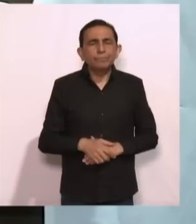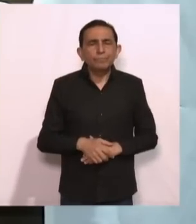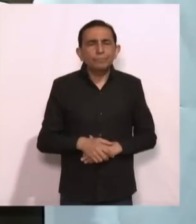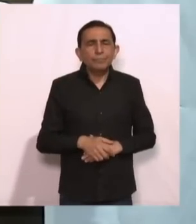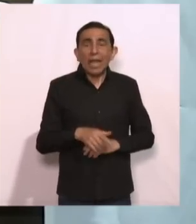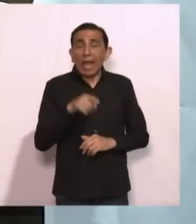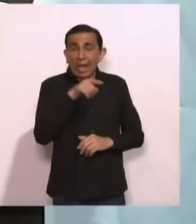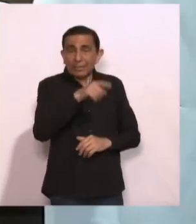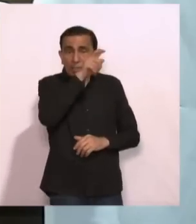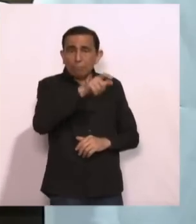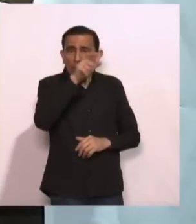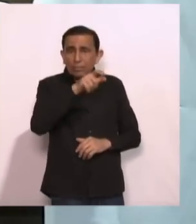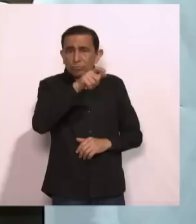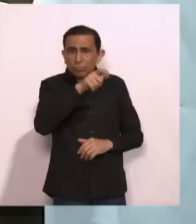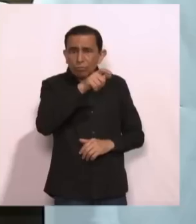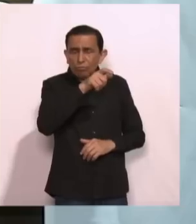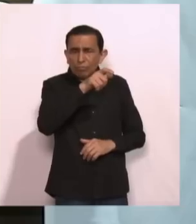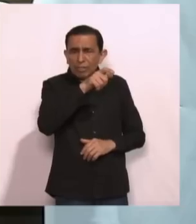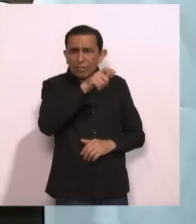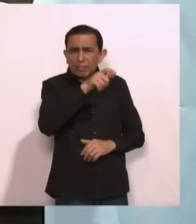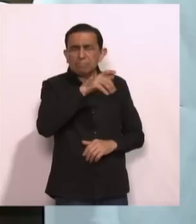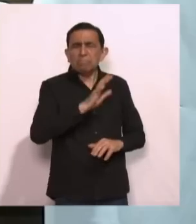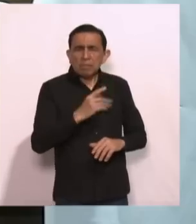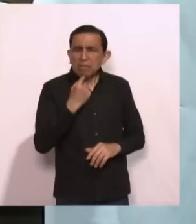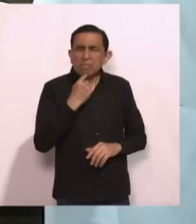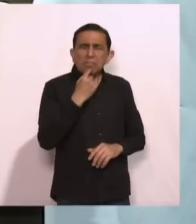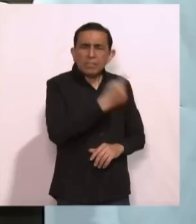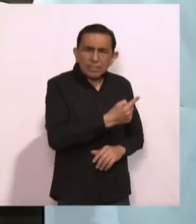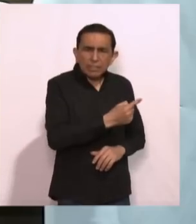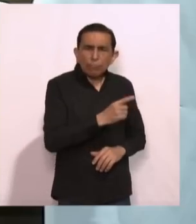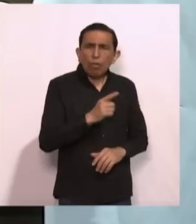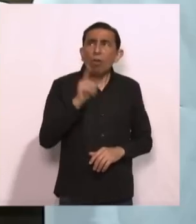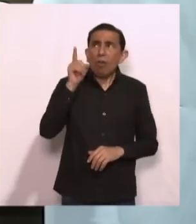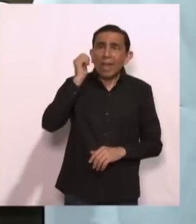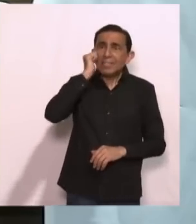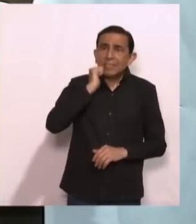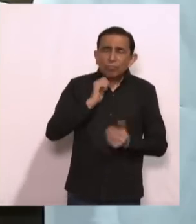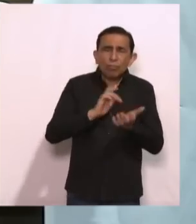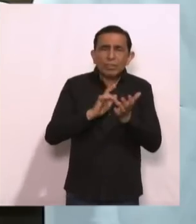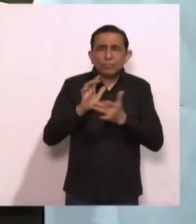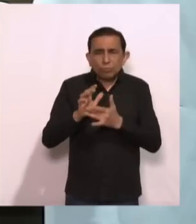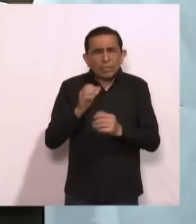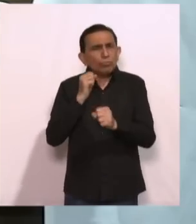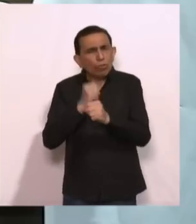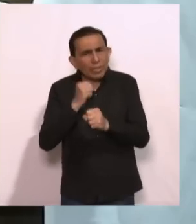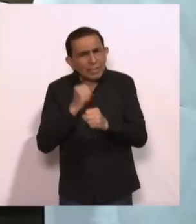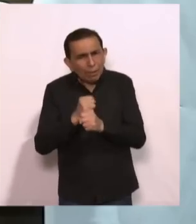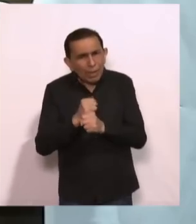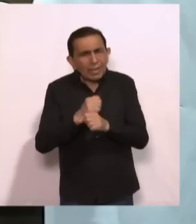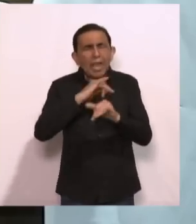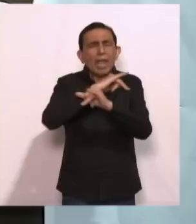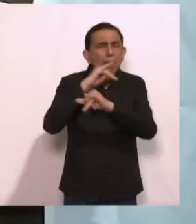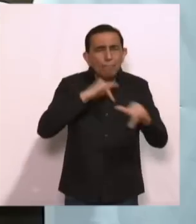A estos les mandamos y les exhortamos en el Señor Jesucristo que trabajen en paz